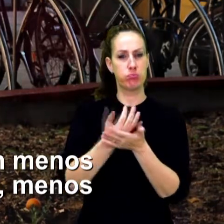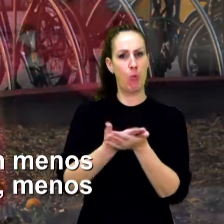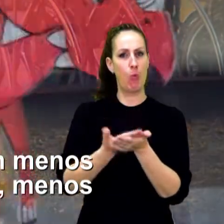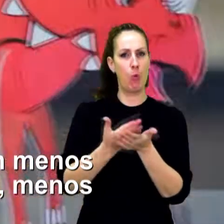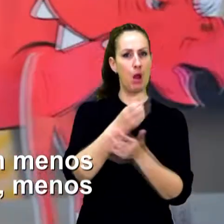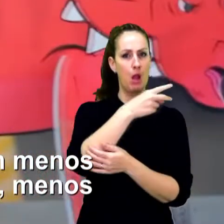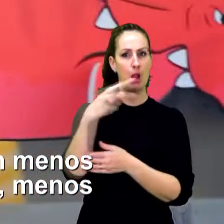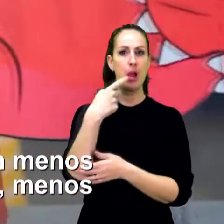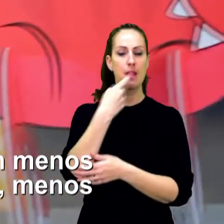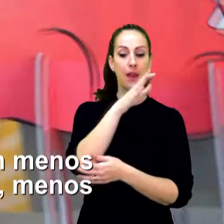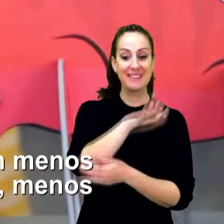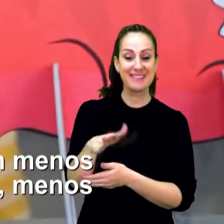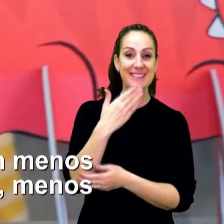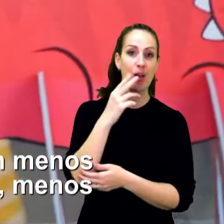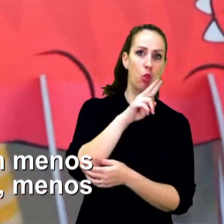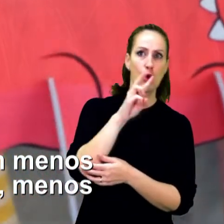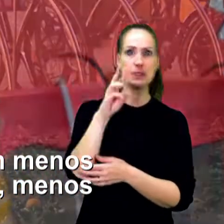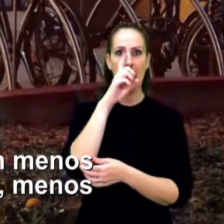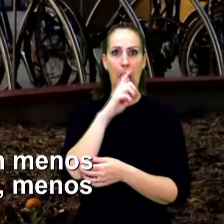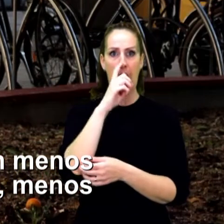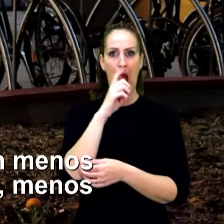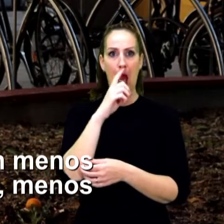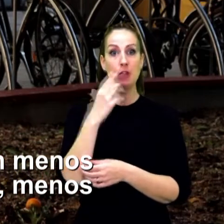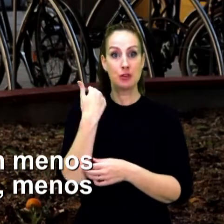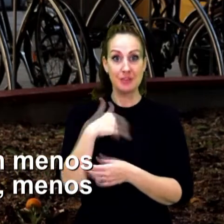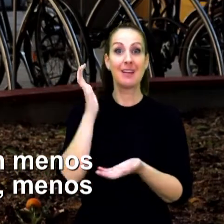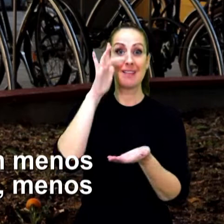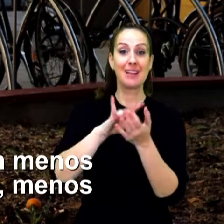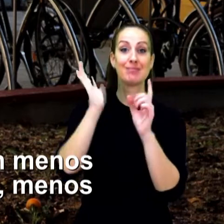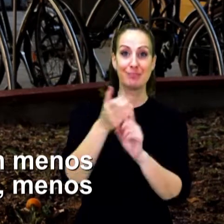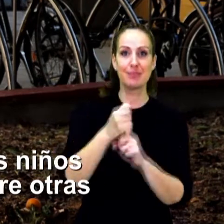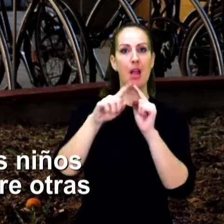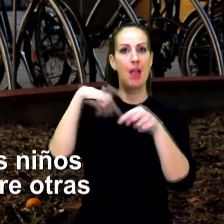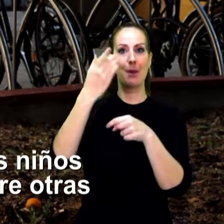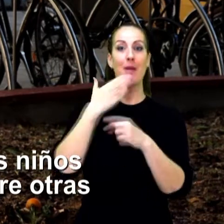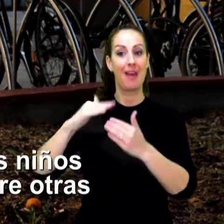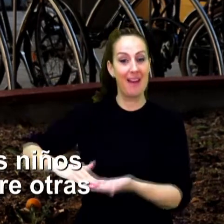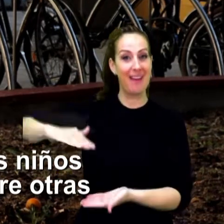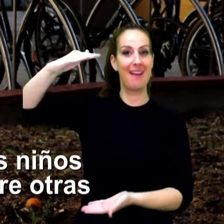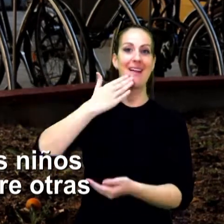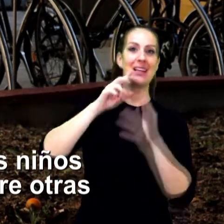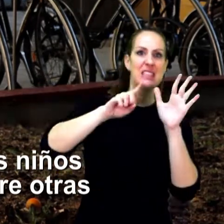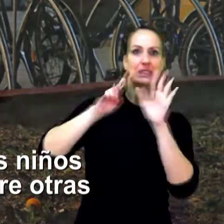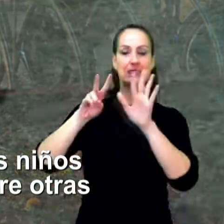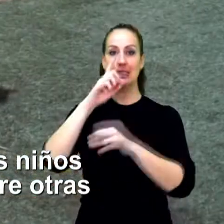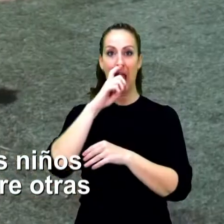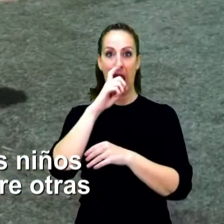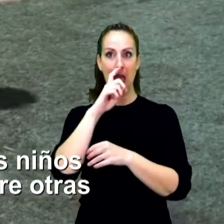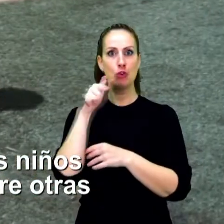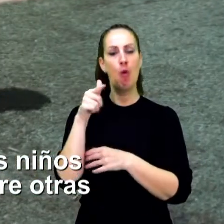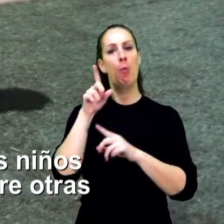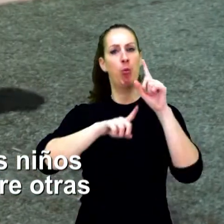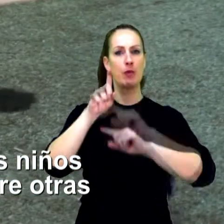cuando tengan 6 o 7 años de edad, tendrán menos síntomas, menos manifestaciones clínicas, menos dificultad a la hora de